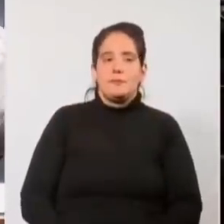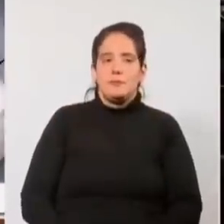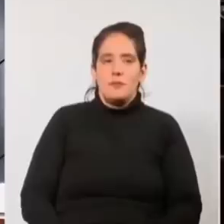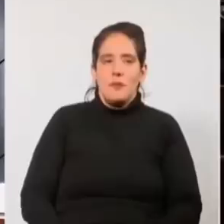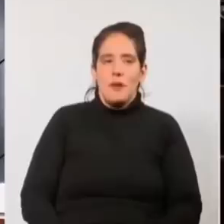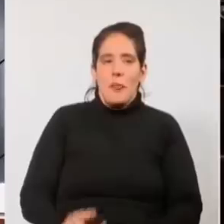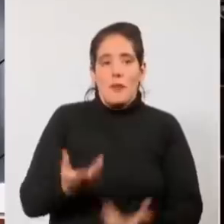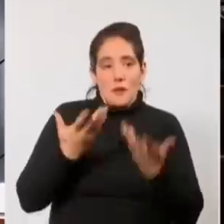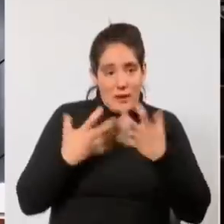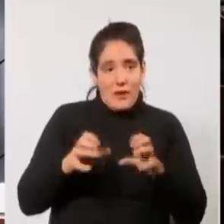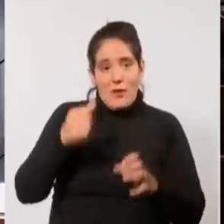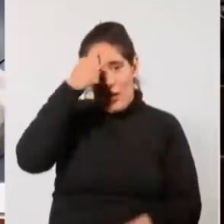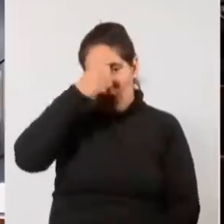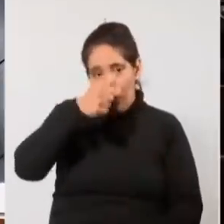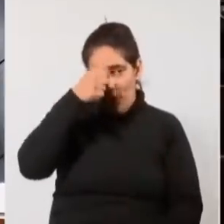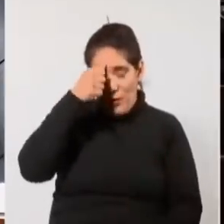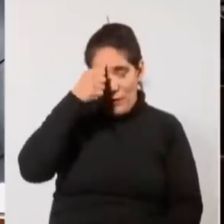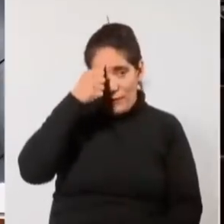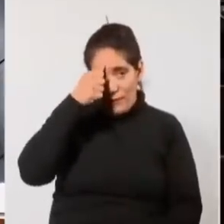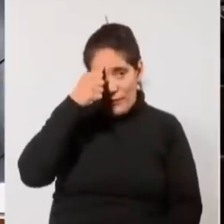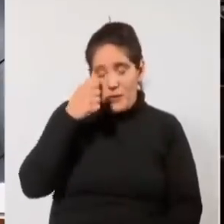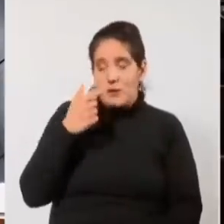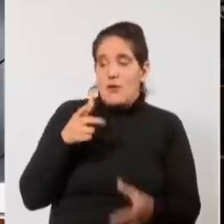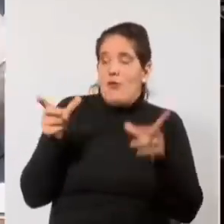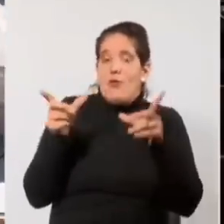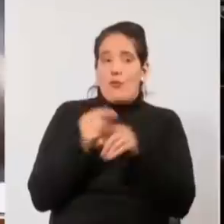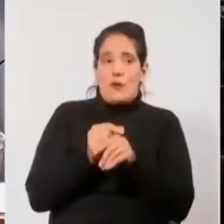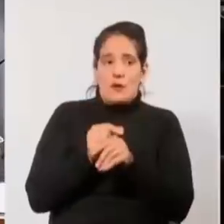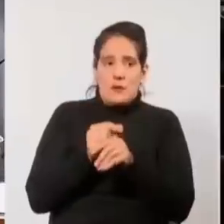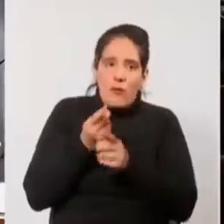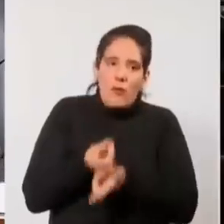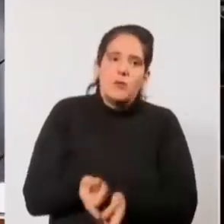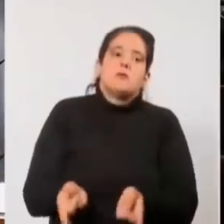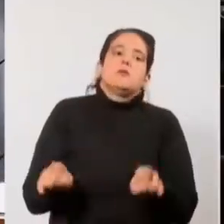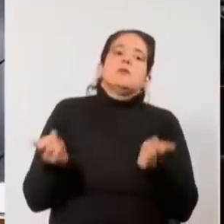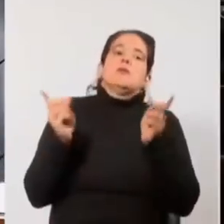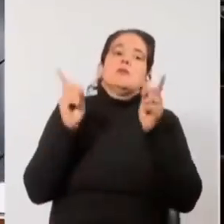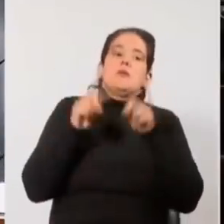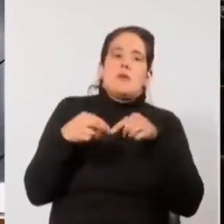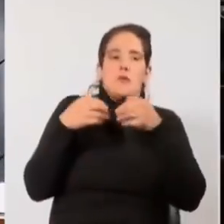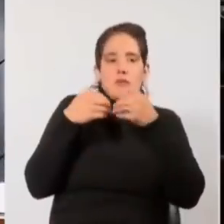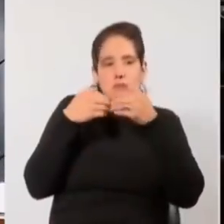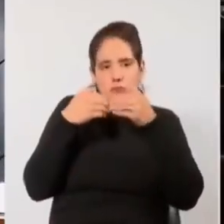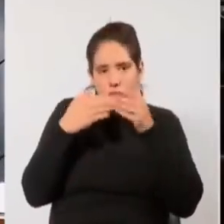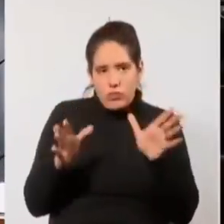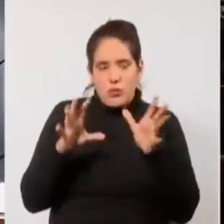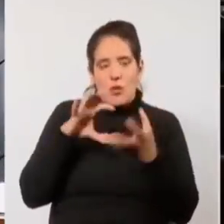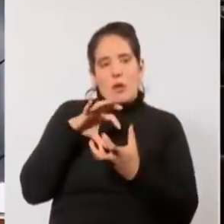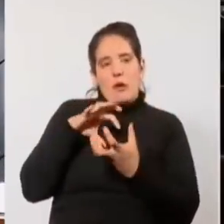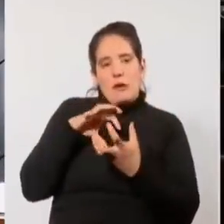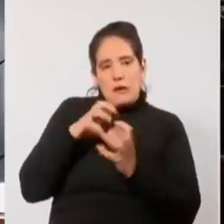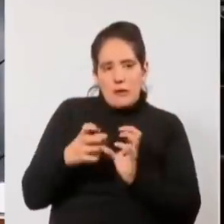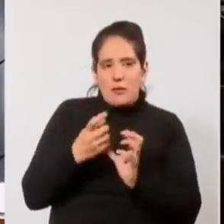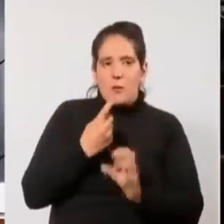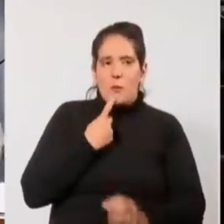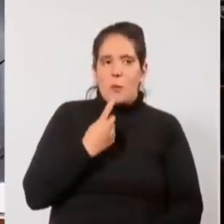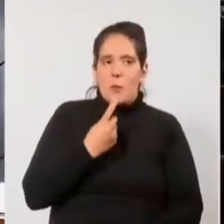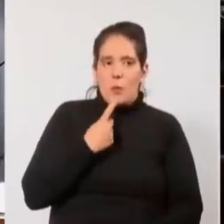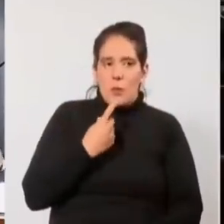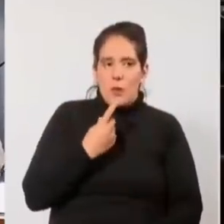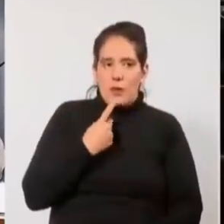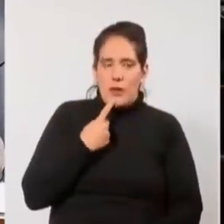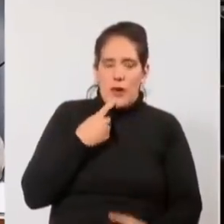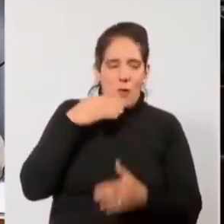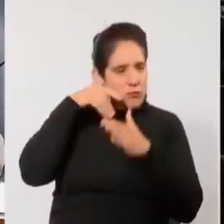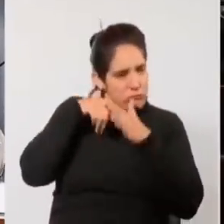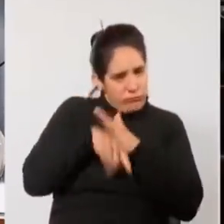el domingo cerró un día que volvió a abrir una crisis política de